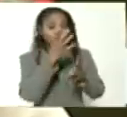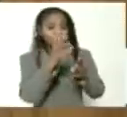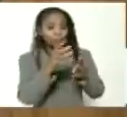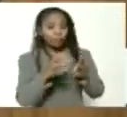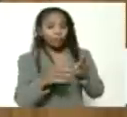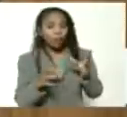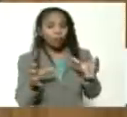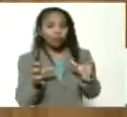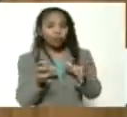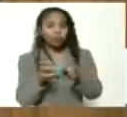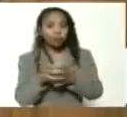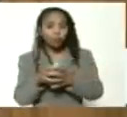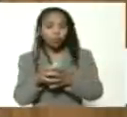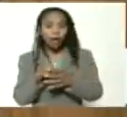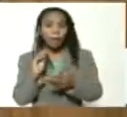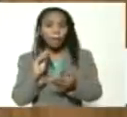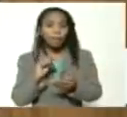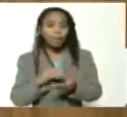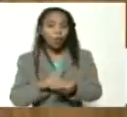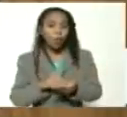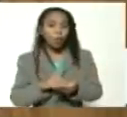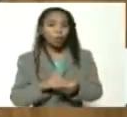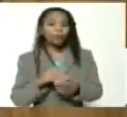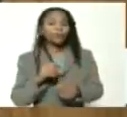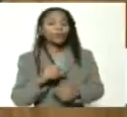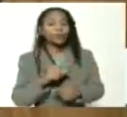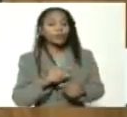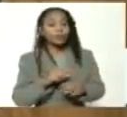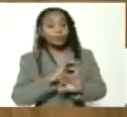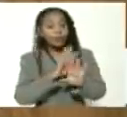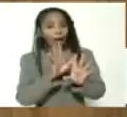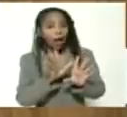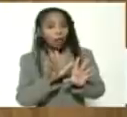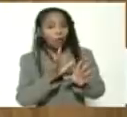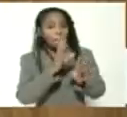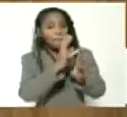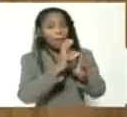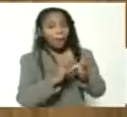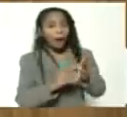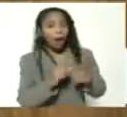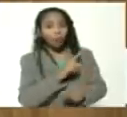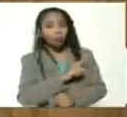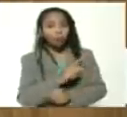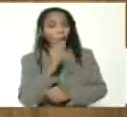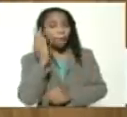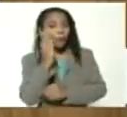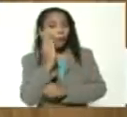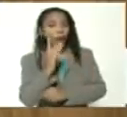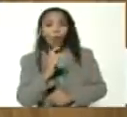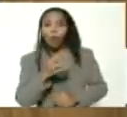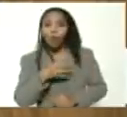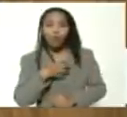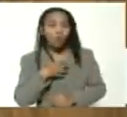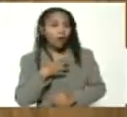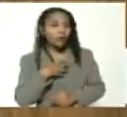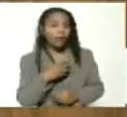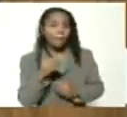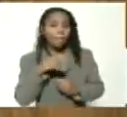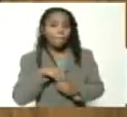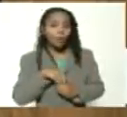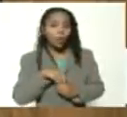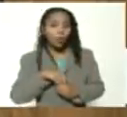y agrupadas en establecimientos penitenciarios destinados al cumplimiento de penas. No pueden estar en una estación de